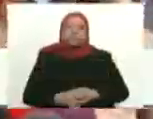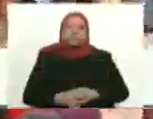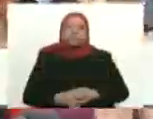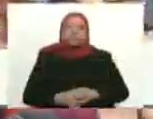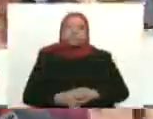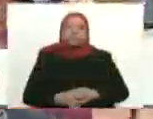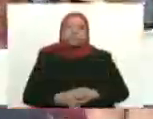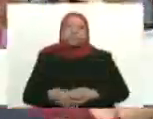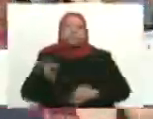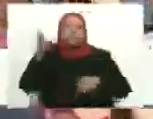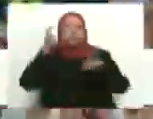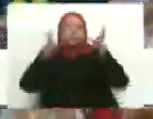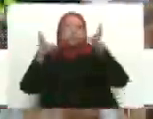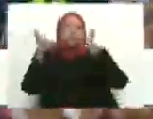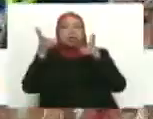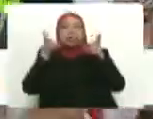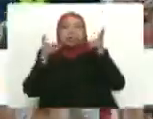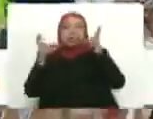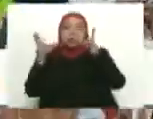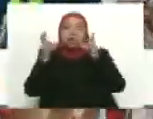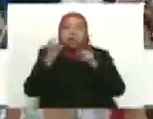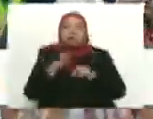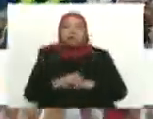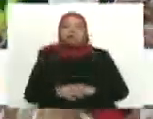¡No se oye!